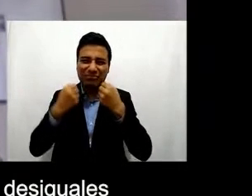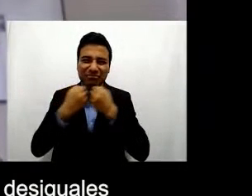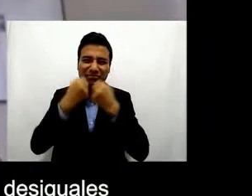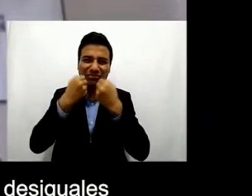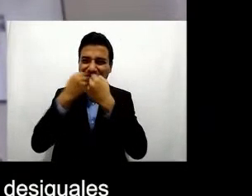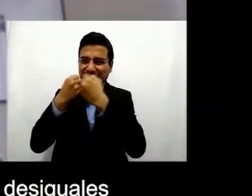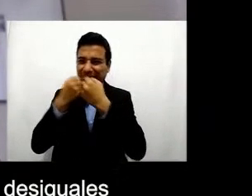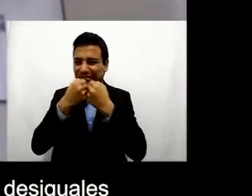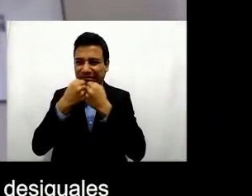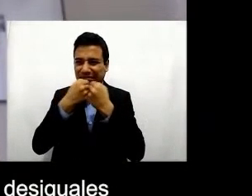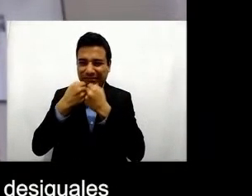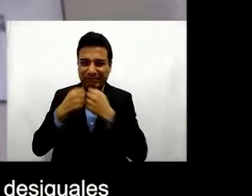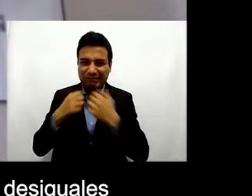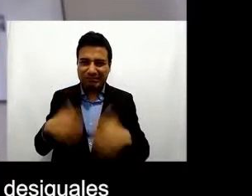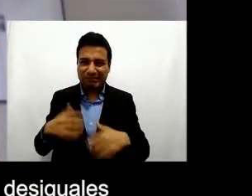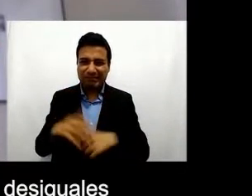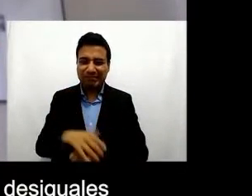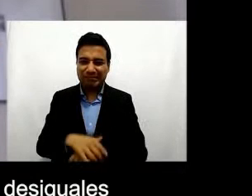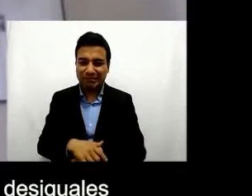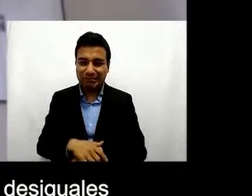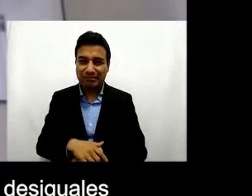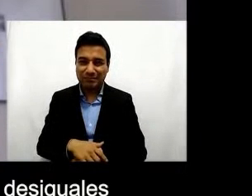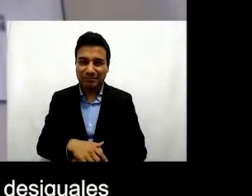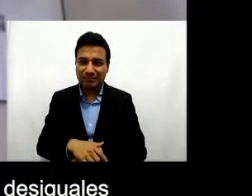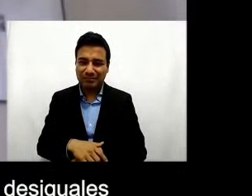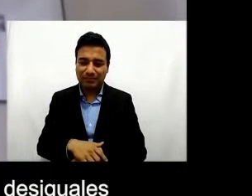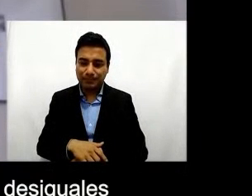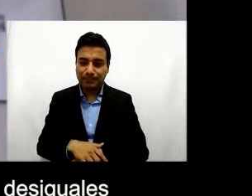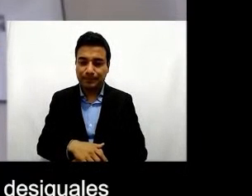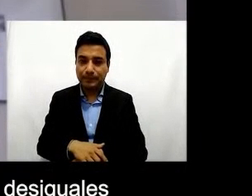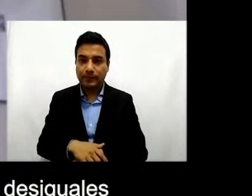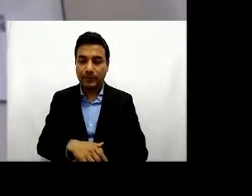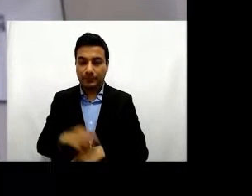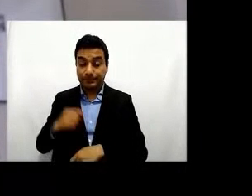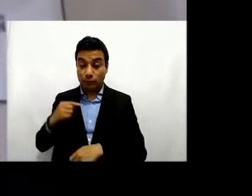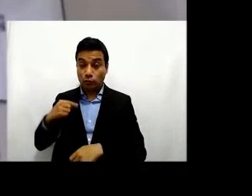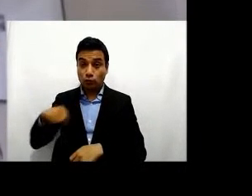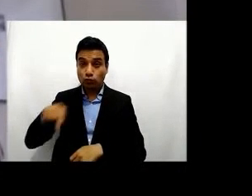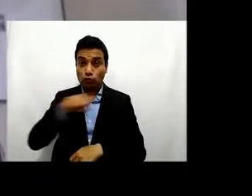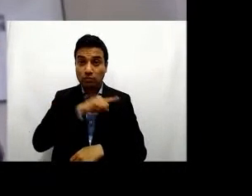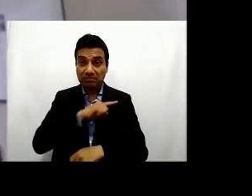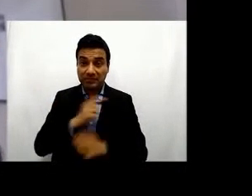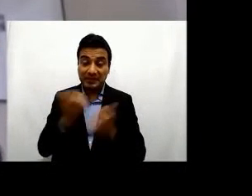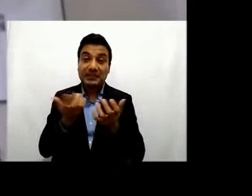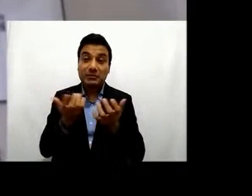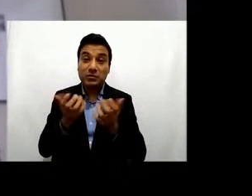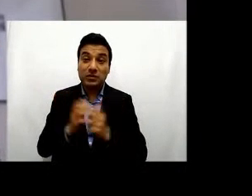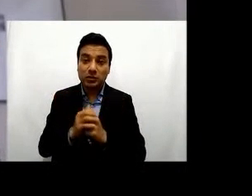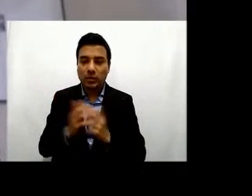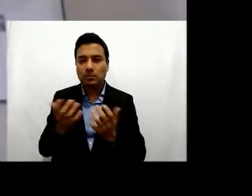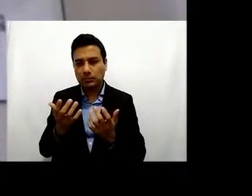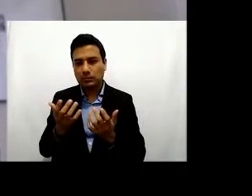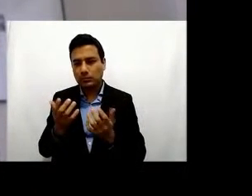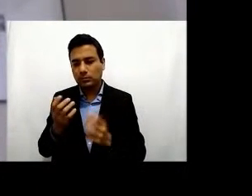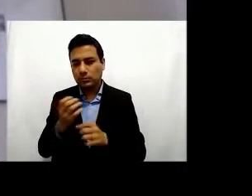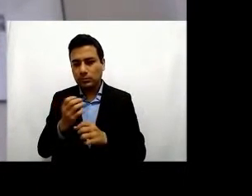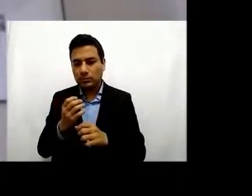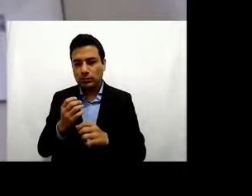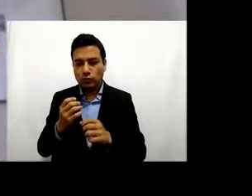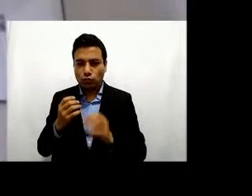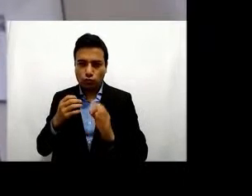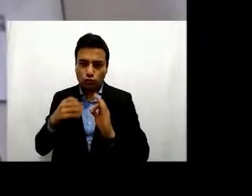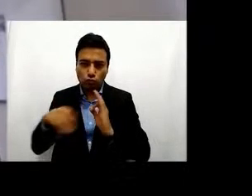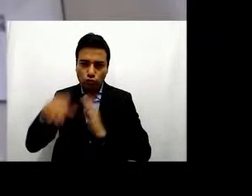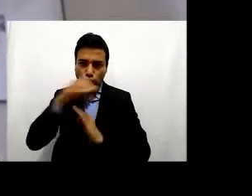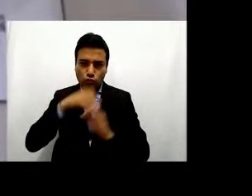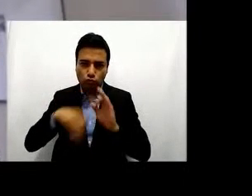acercamiento, una experiencia desigual de la pandemia. Entonces, sobre lo que hemos hecho nosotros, bueno, todos aquí trabajamos en